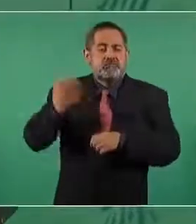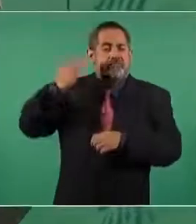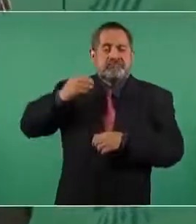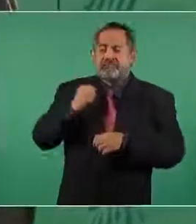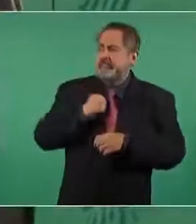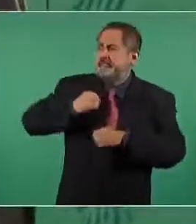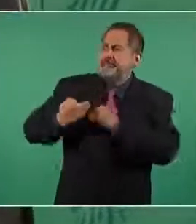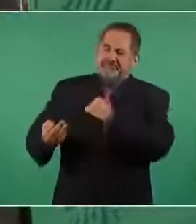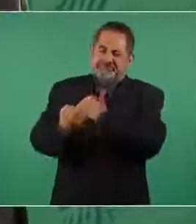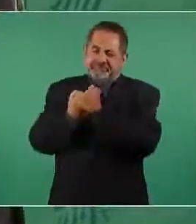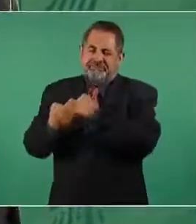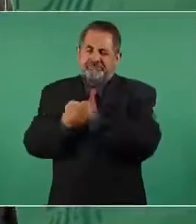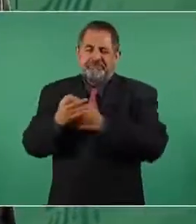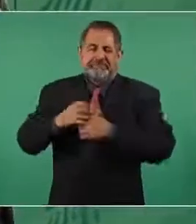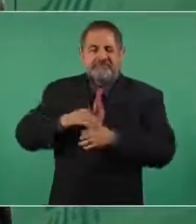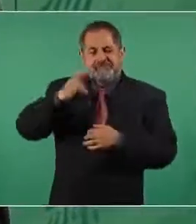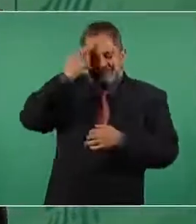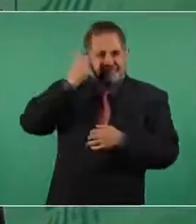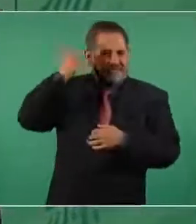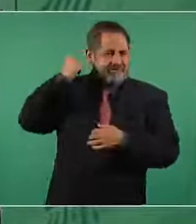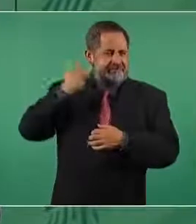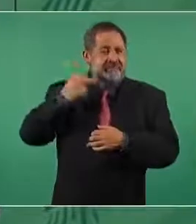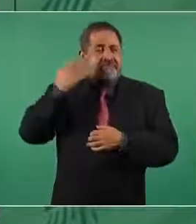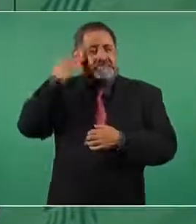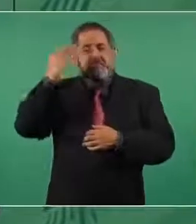influencia en las llamadas rondas,